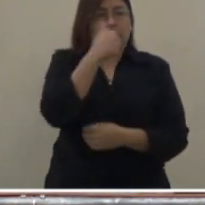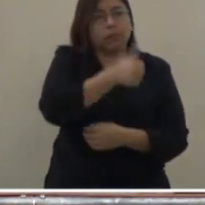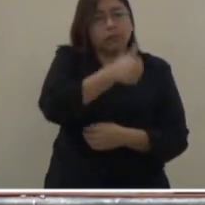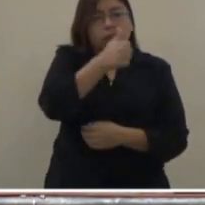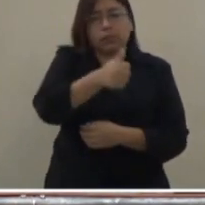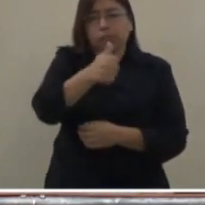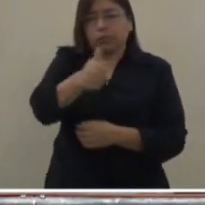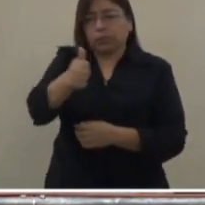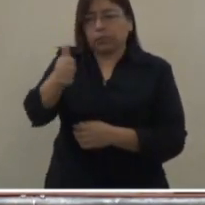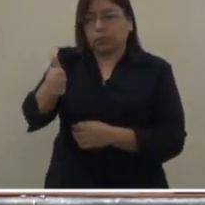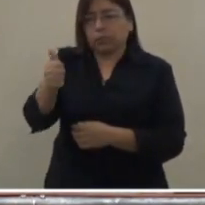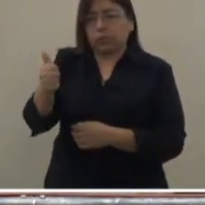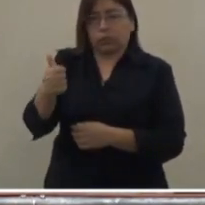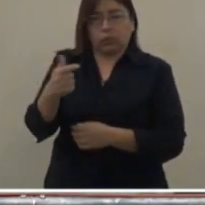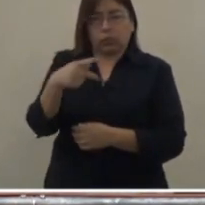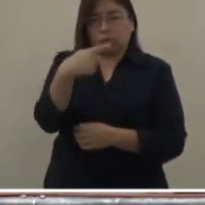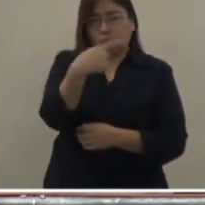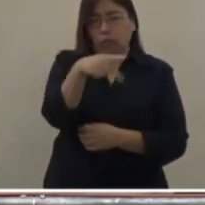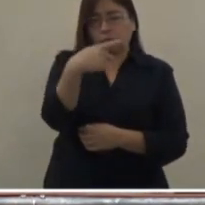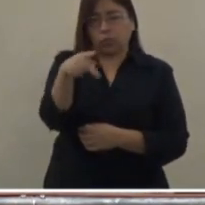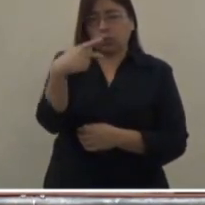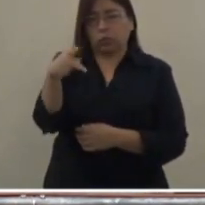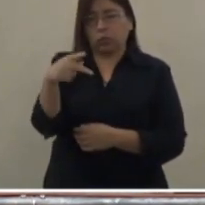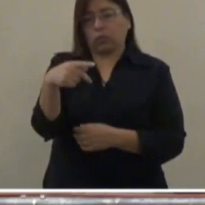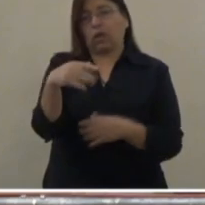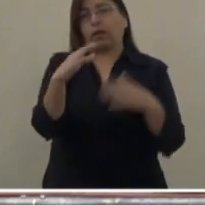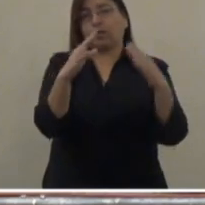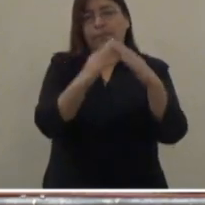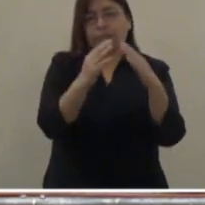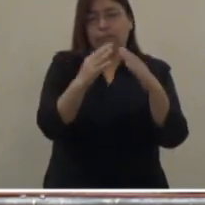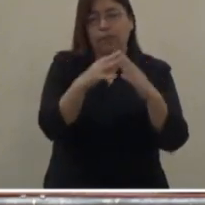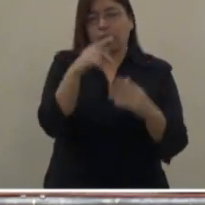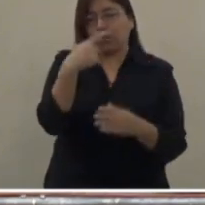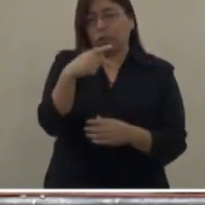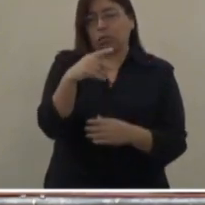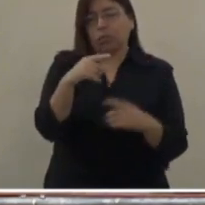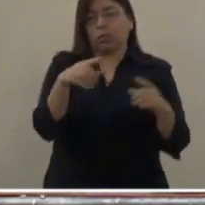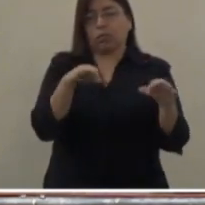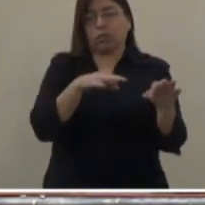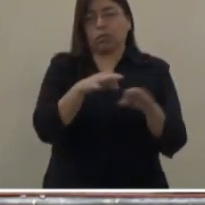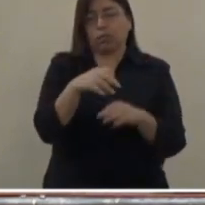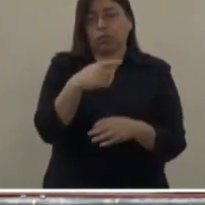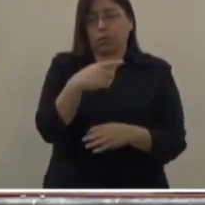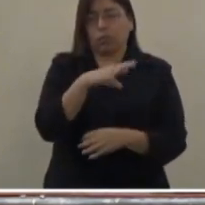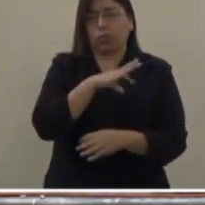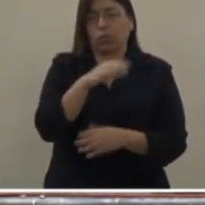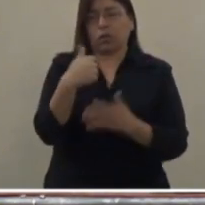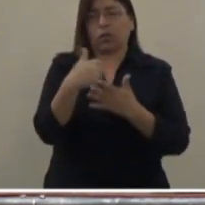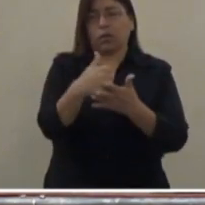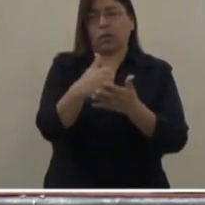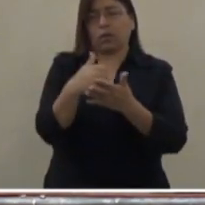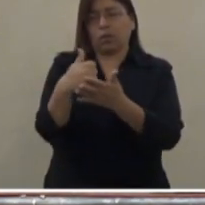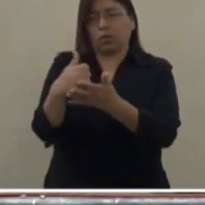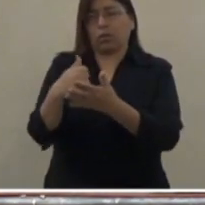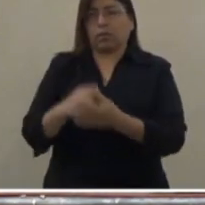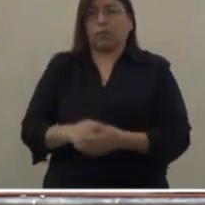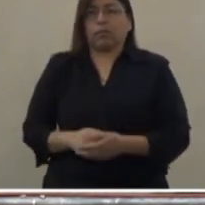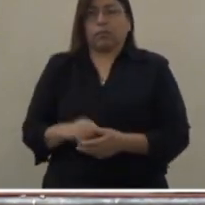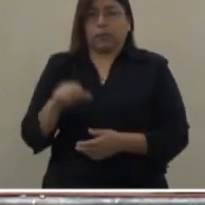propia iniciativa, pero también esta iglesia que camina